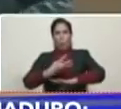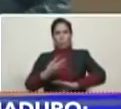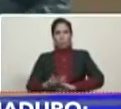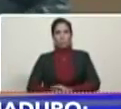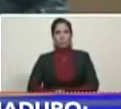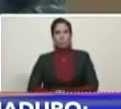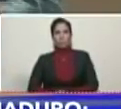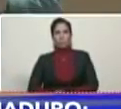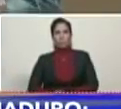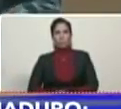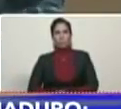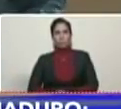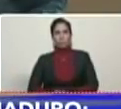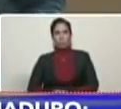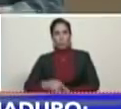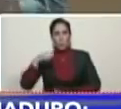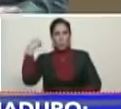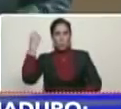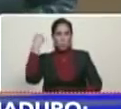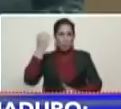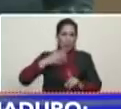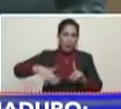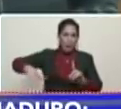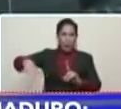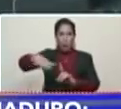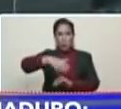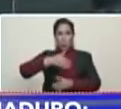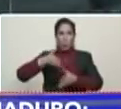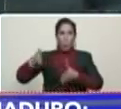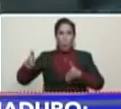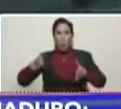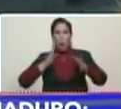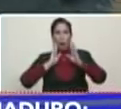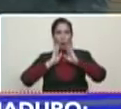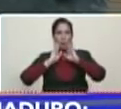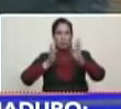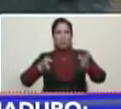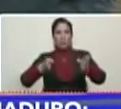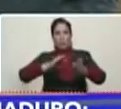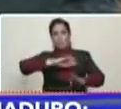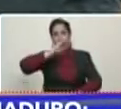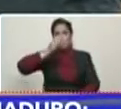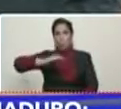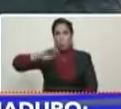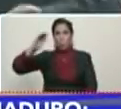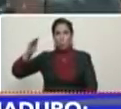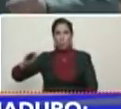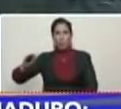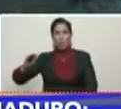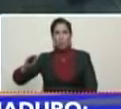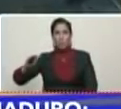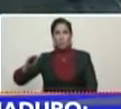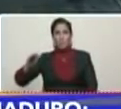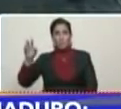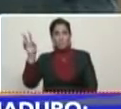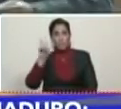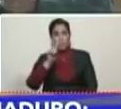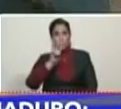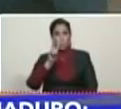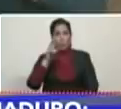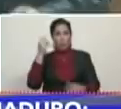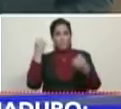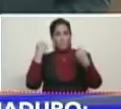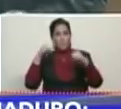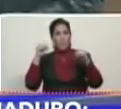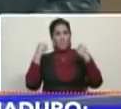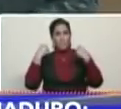por llanos, por carreteras, por montañas. Venezuela está preparada y